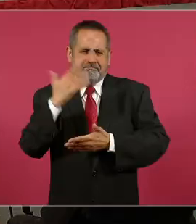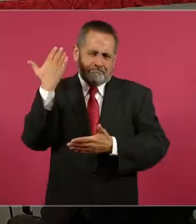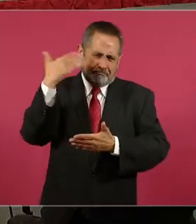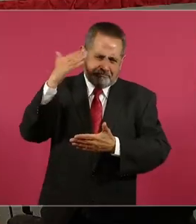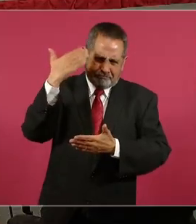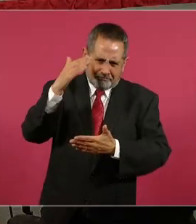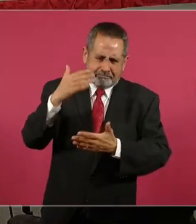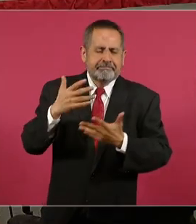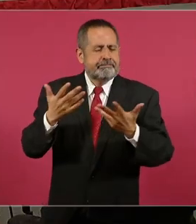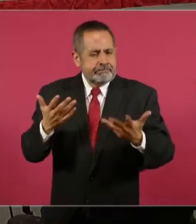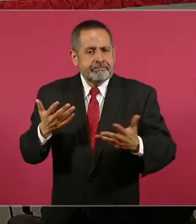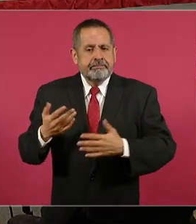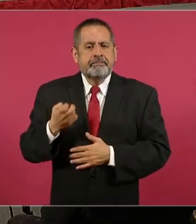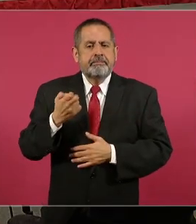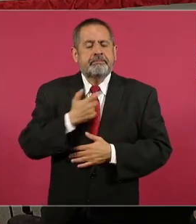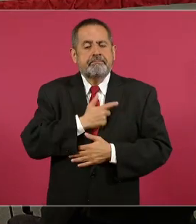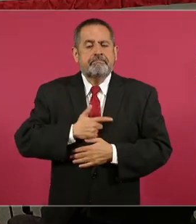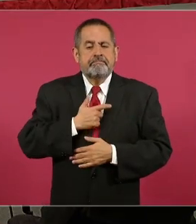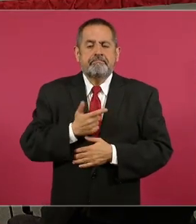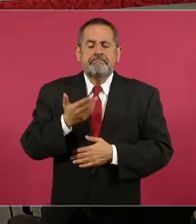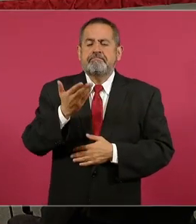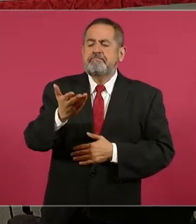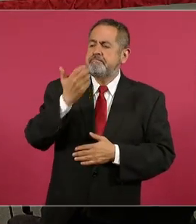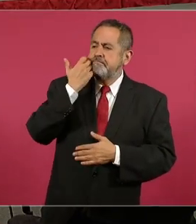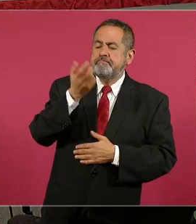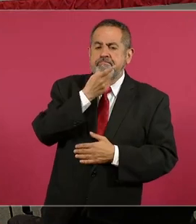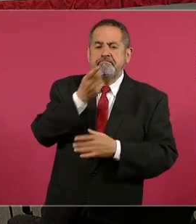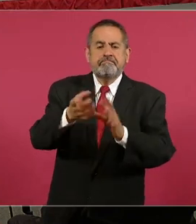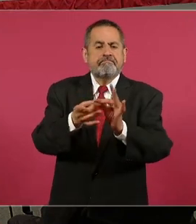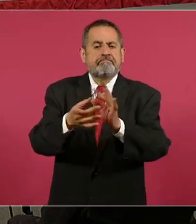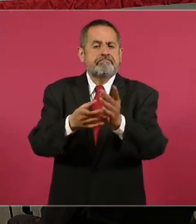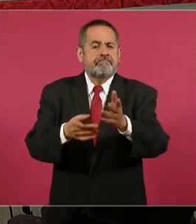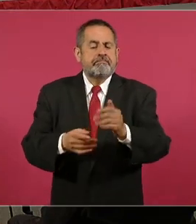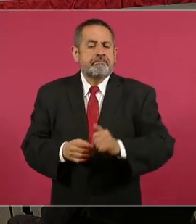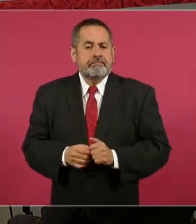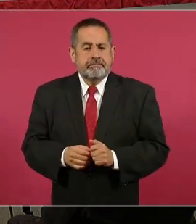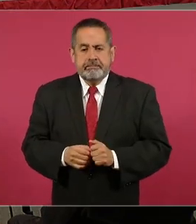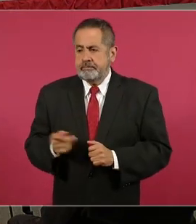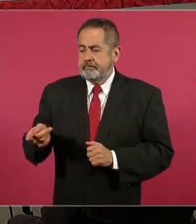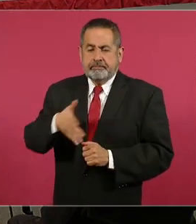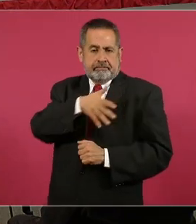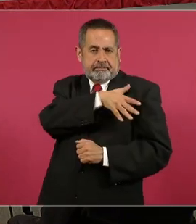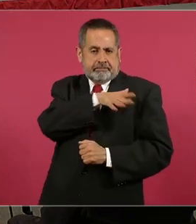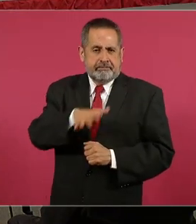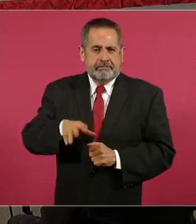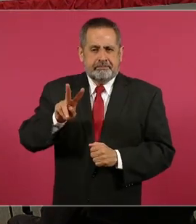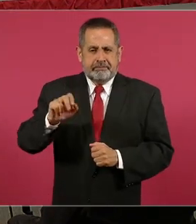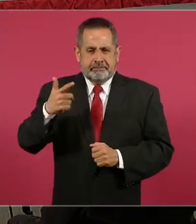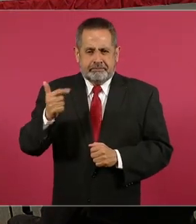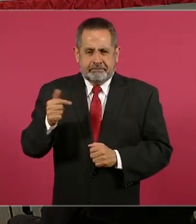me gustaría que el general Vega,